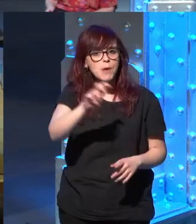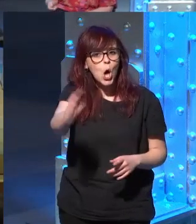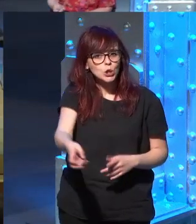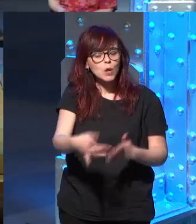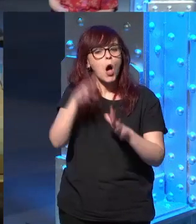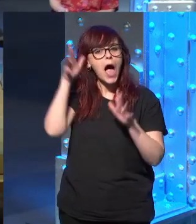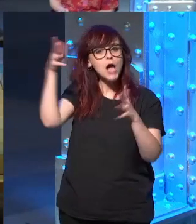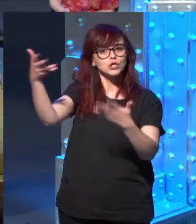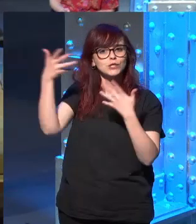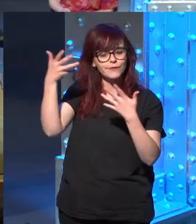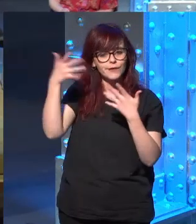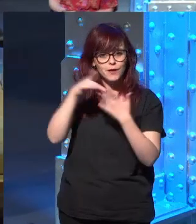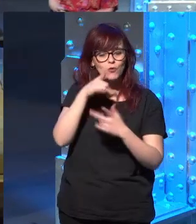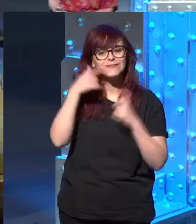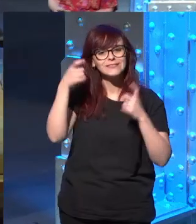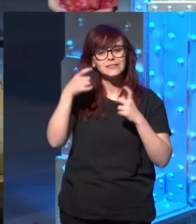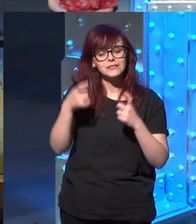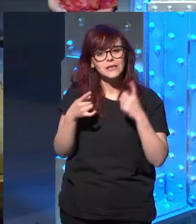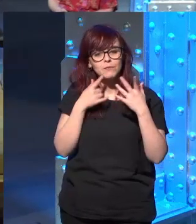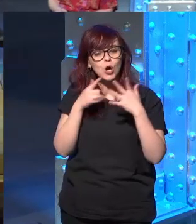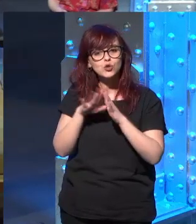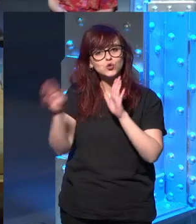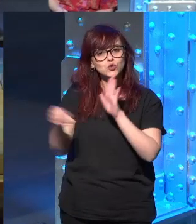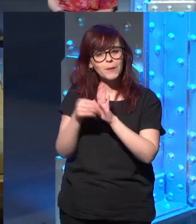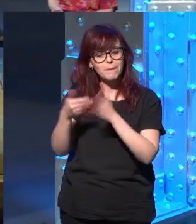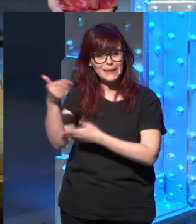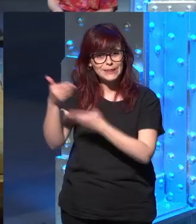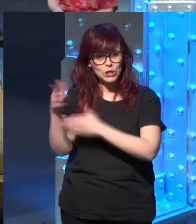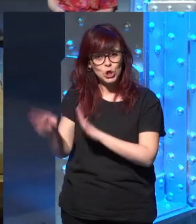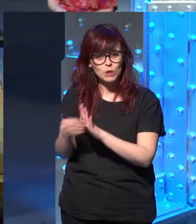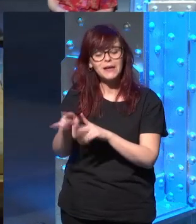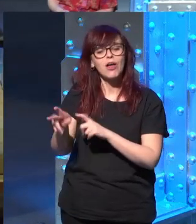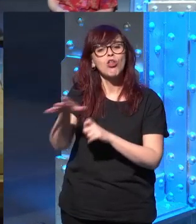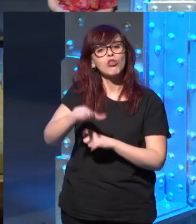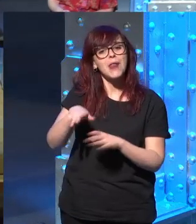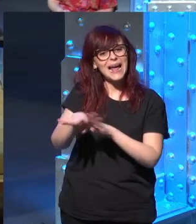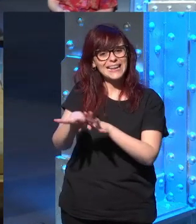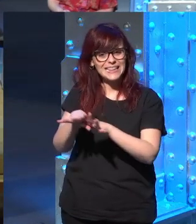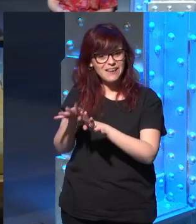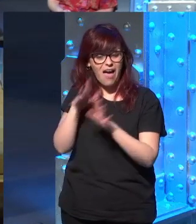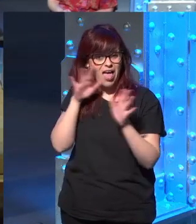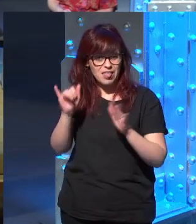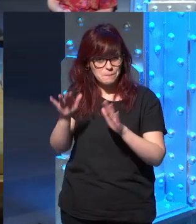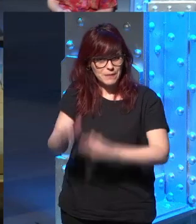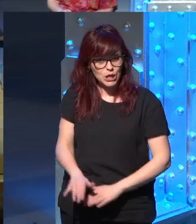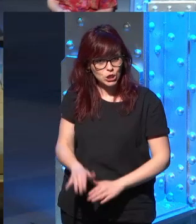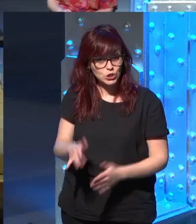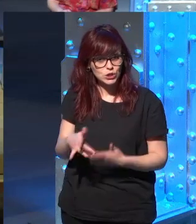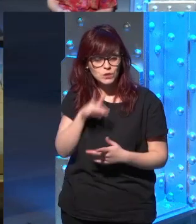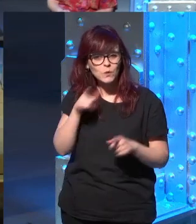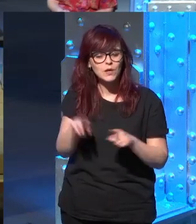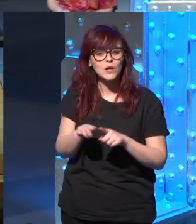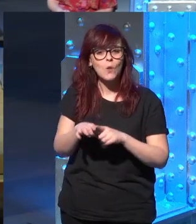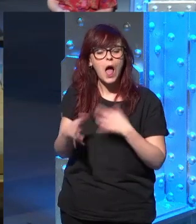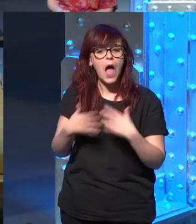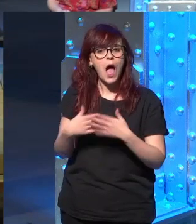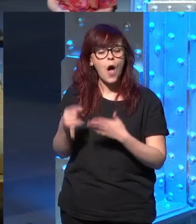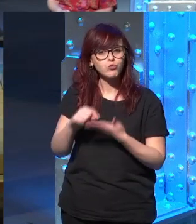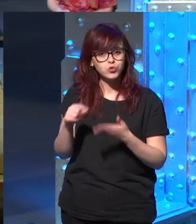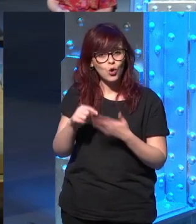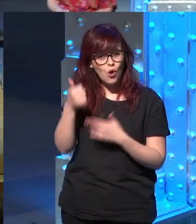lo ha recomendado, porque al final cada vez quedan menos suplementos, menos espacios de crítica, y cuando alguien señala un libro, sobre todo de una autora